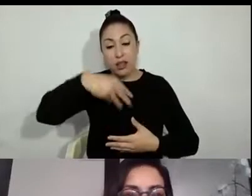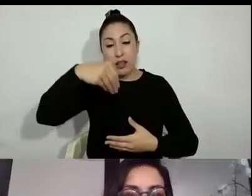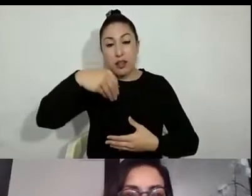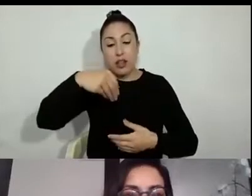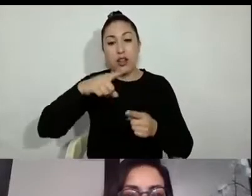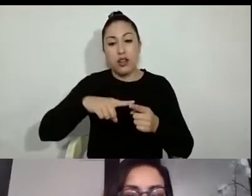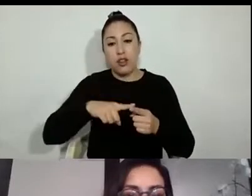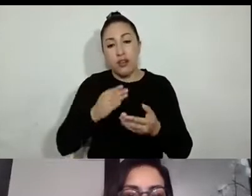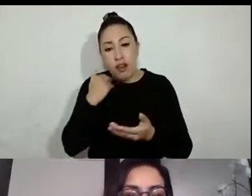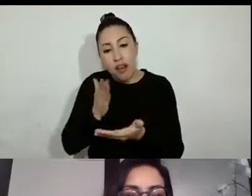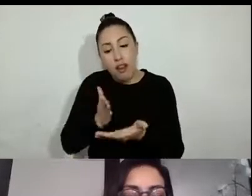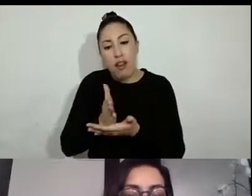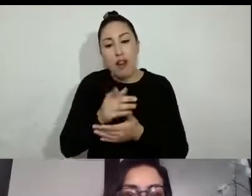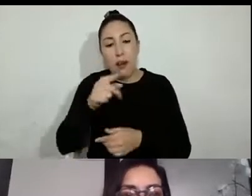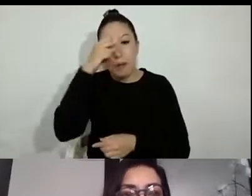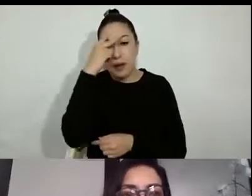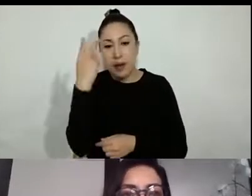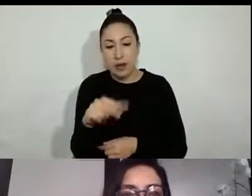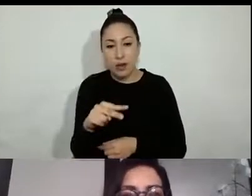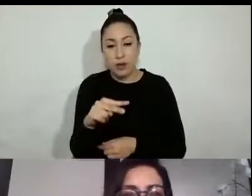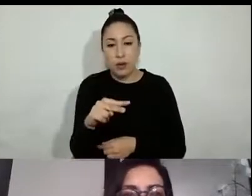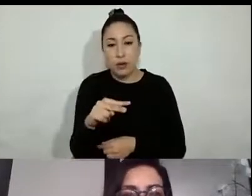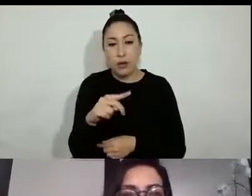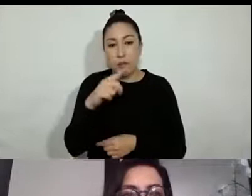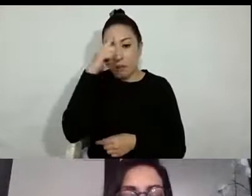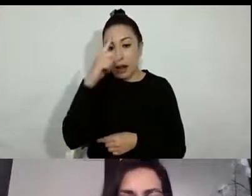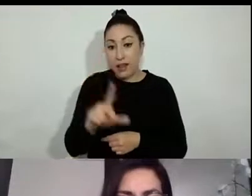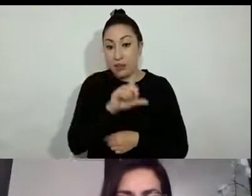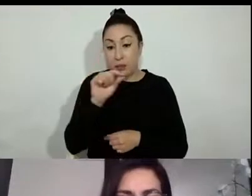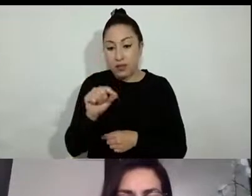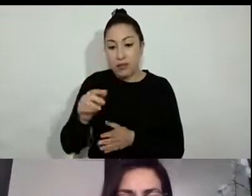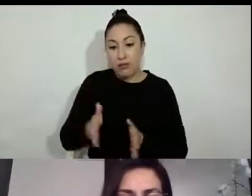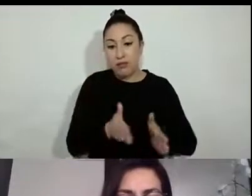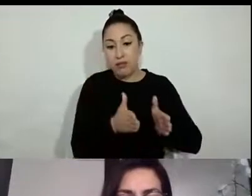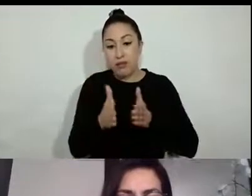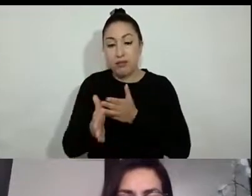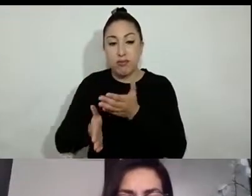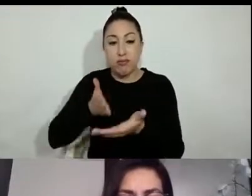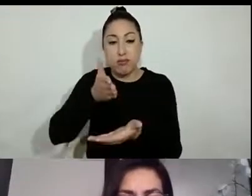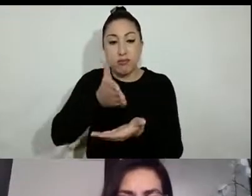México con un destino hacia los Estados Unidos de